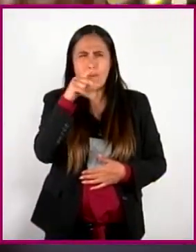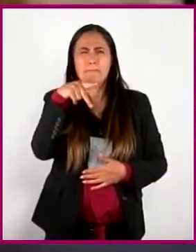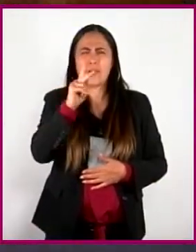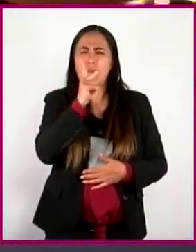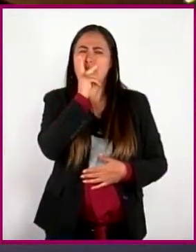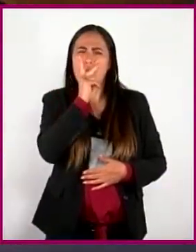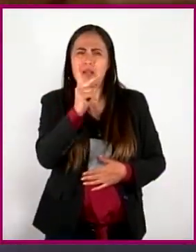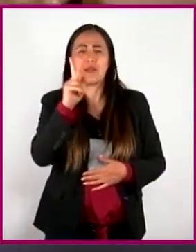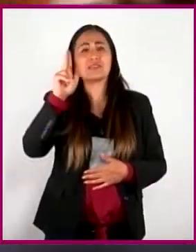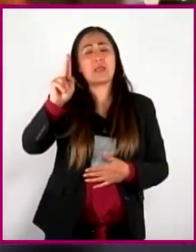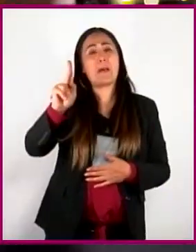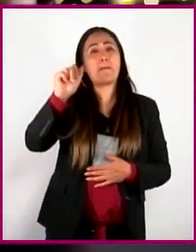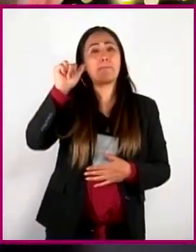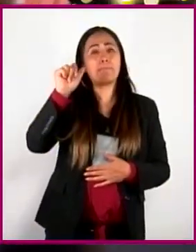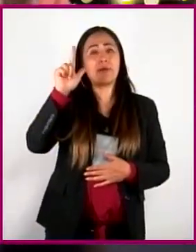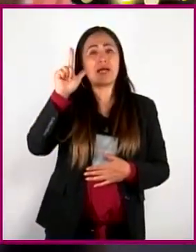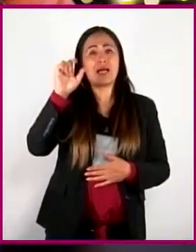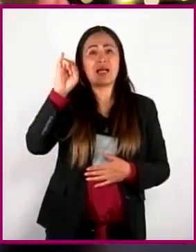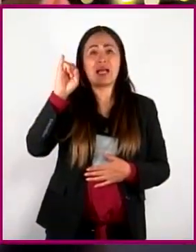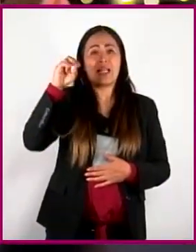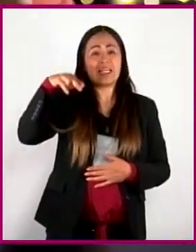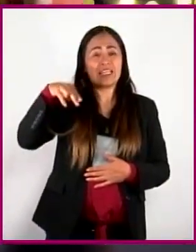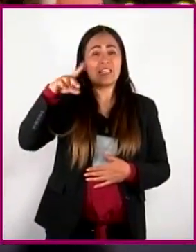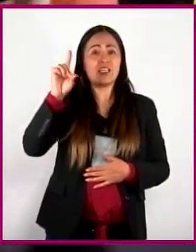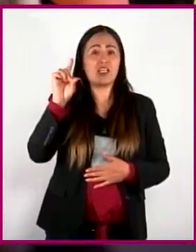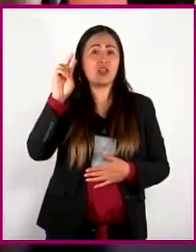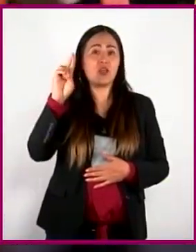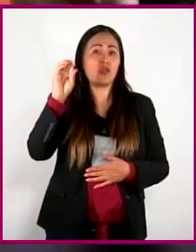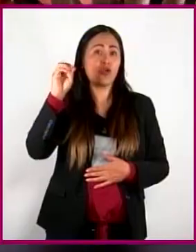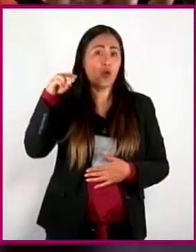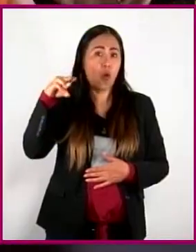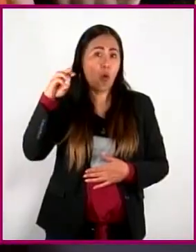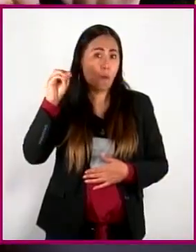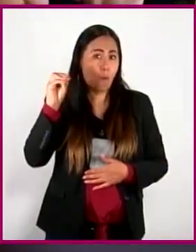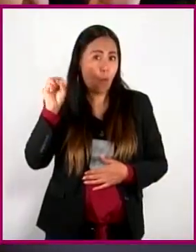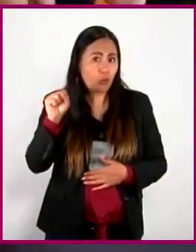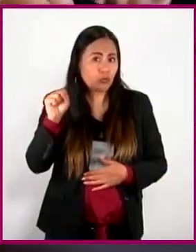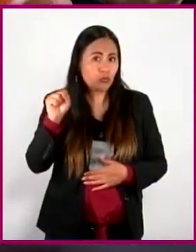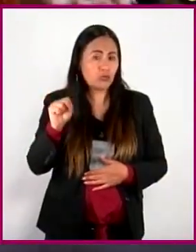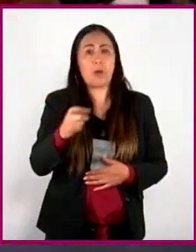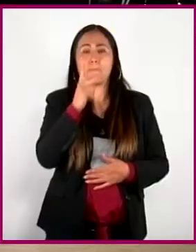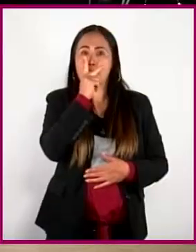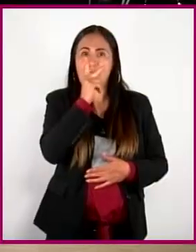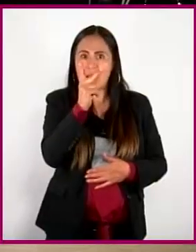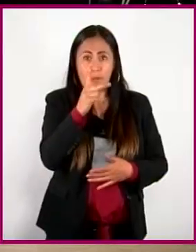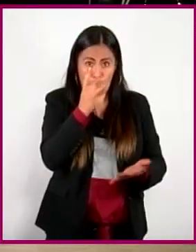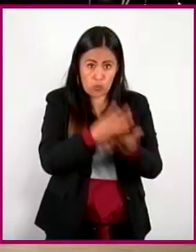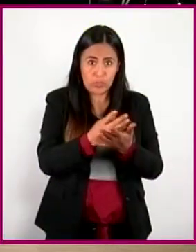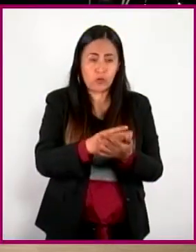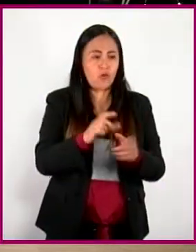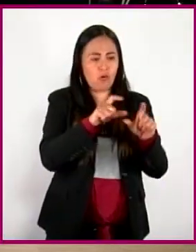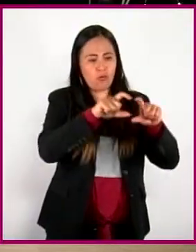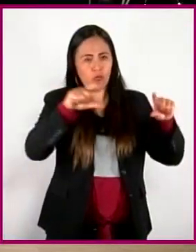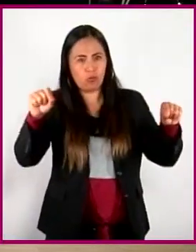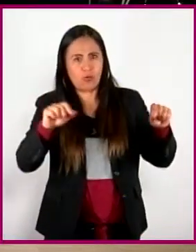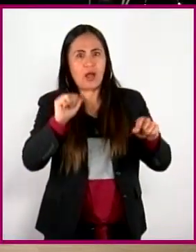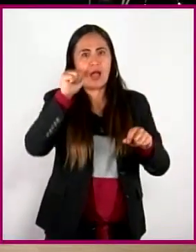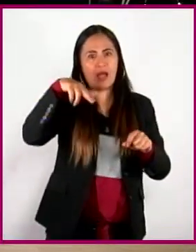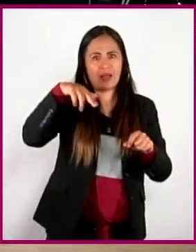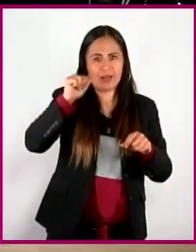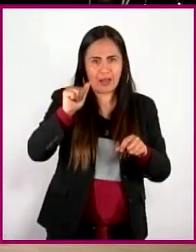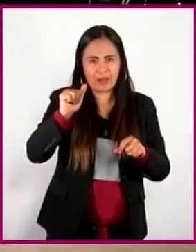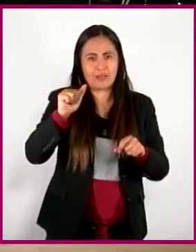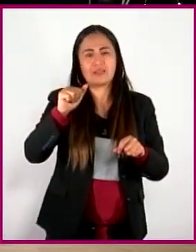llaman palíndromos. Y no solo hay palabras, sino también hay oraciones palíndromas, como Anita la